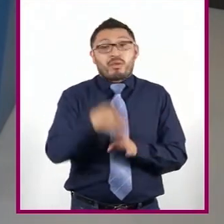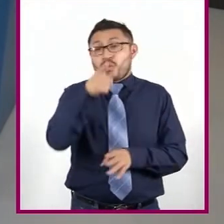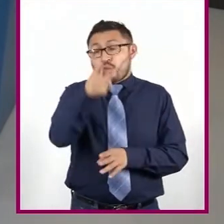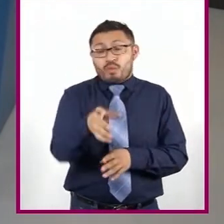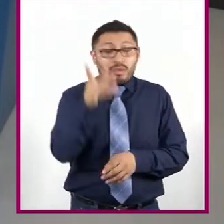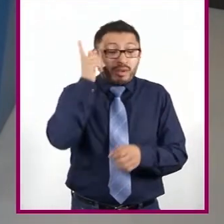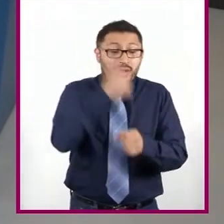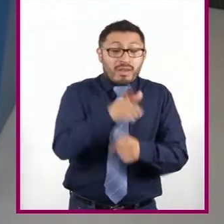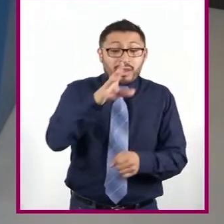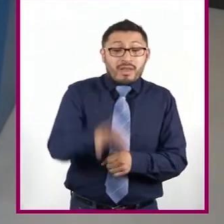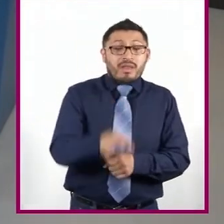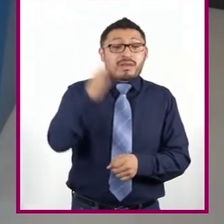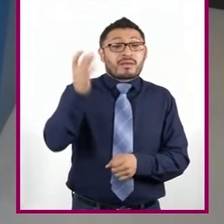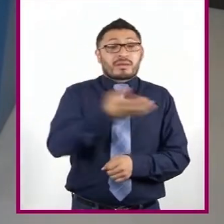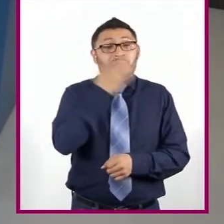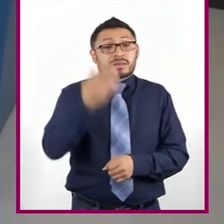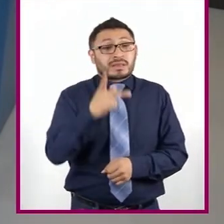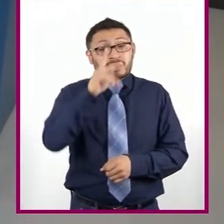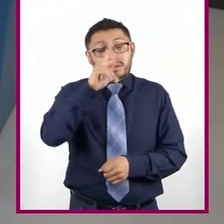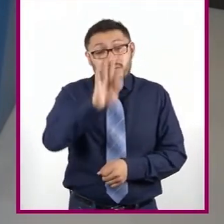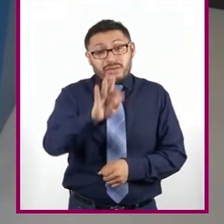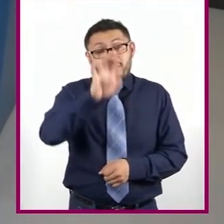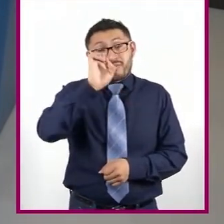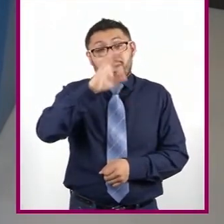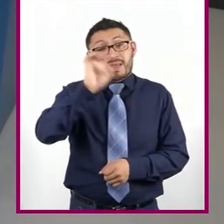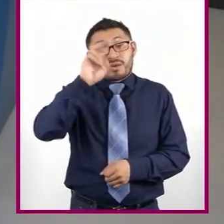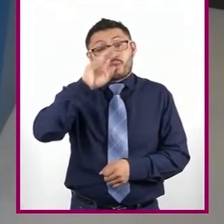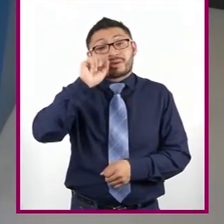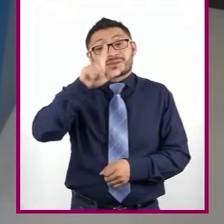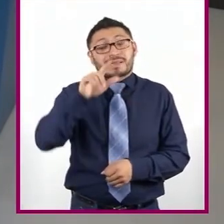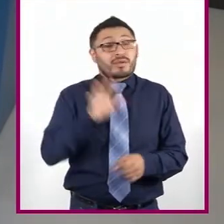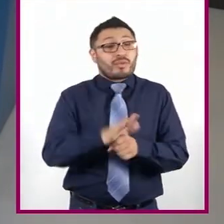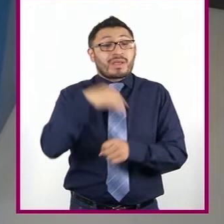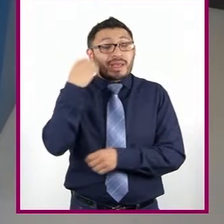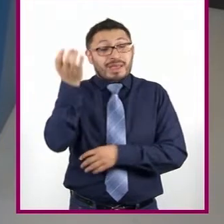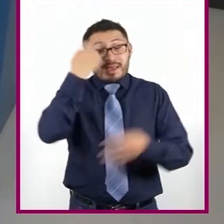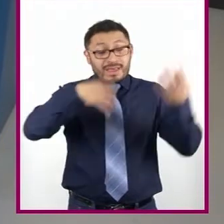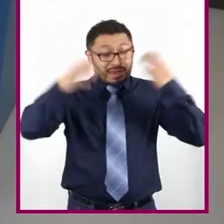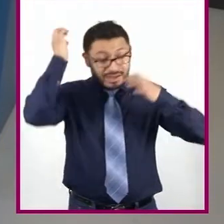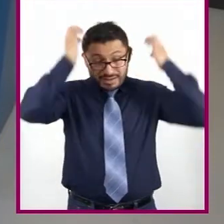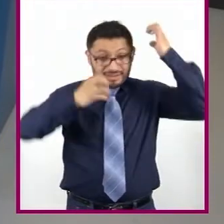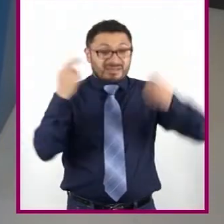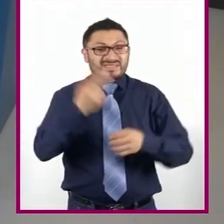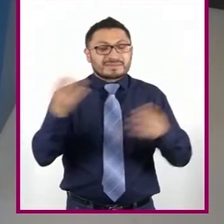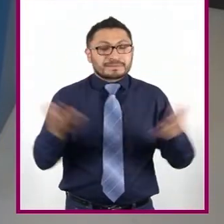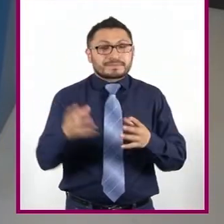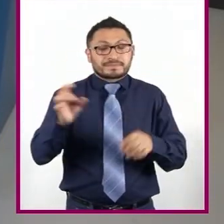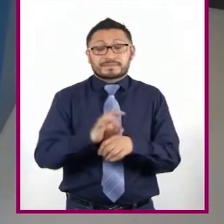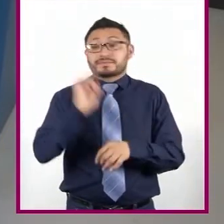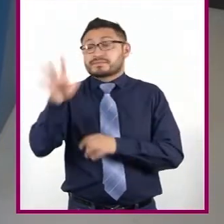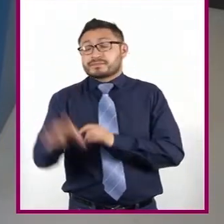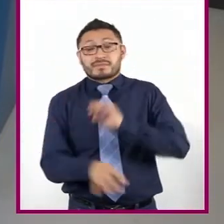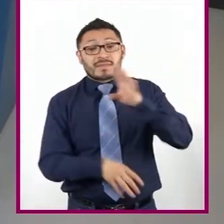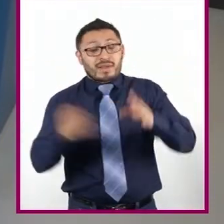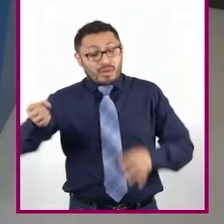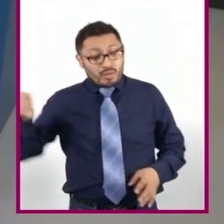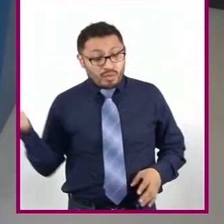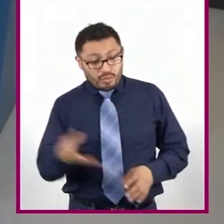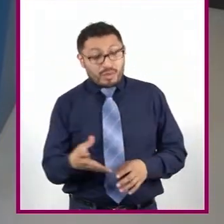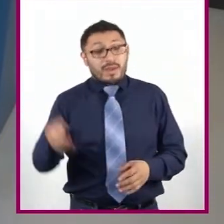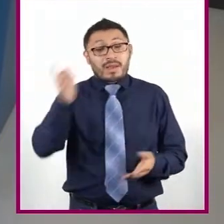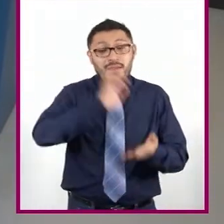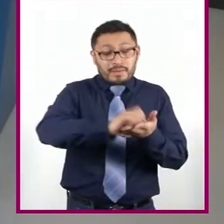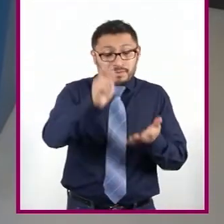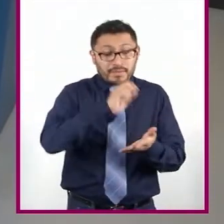obtener la probabilidad frecuencial de cualquier evento es necesario que se realicen los lanzamientos y que se registren los